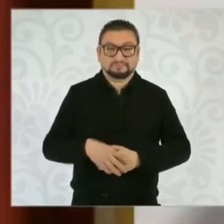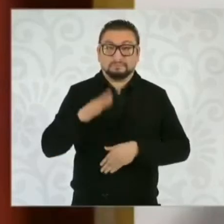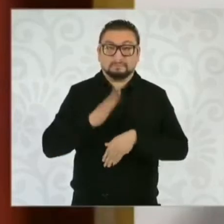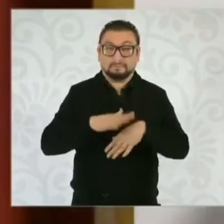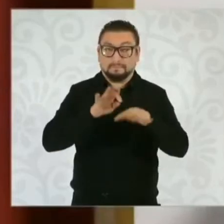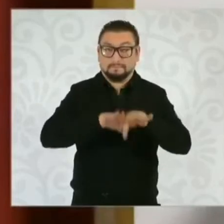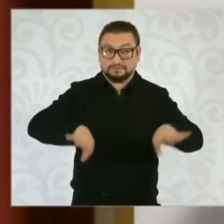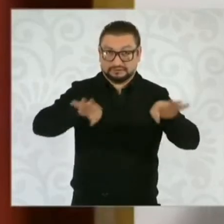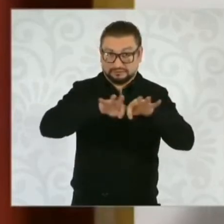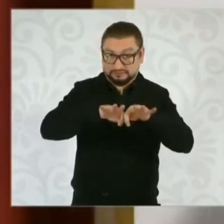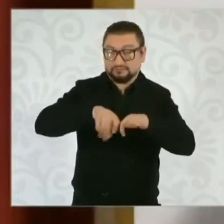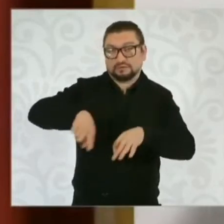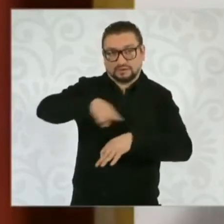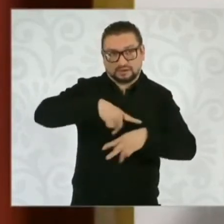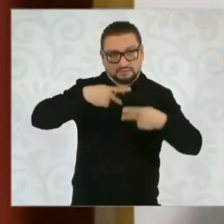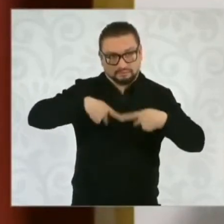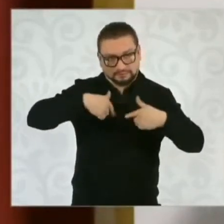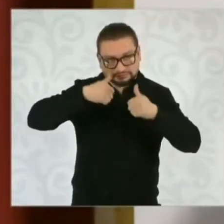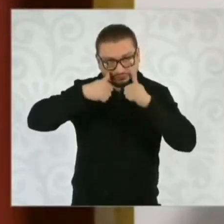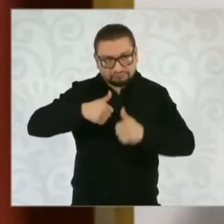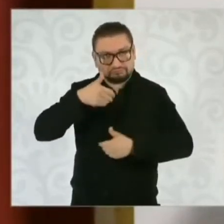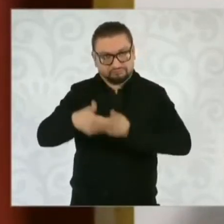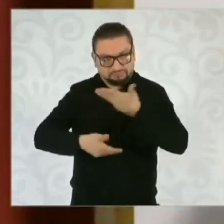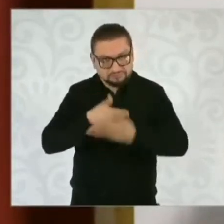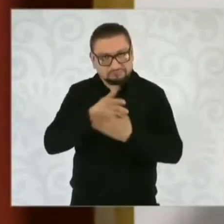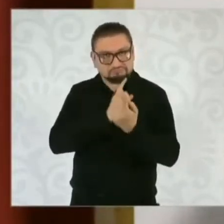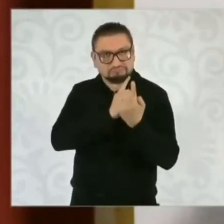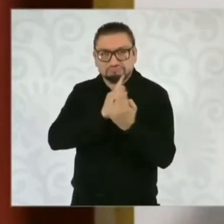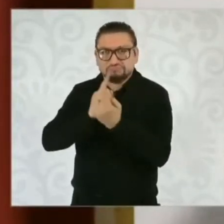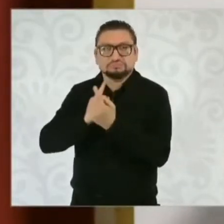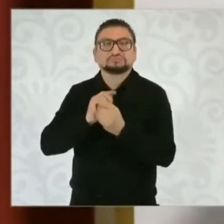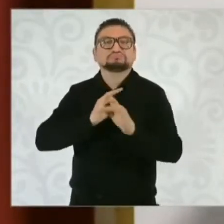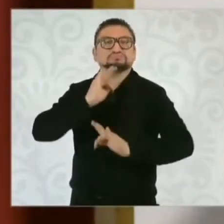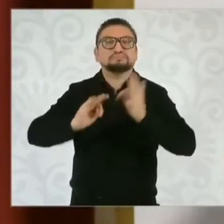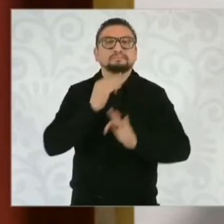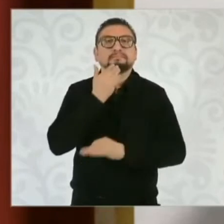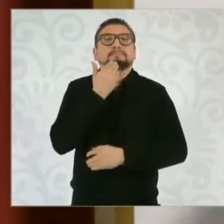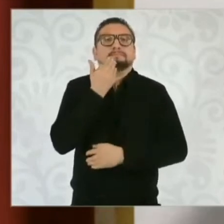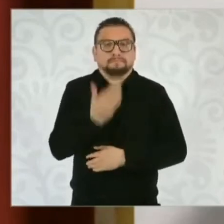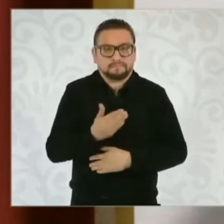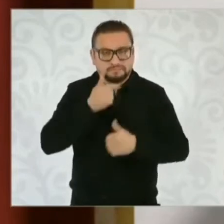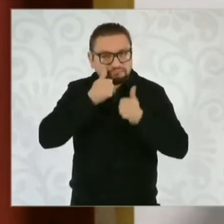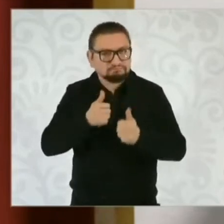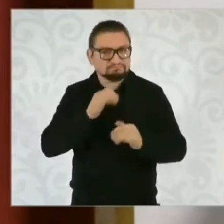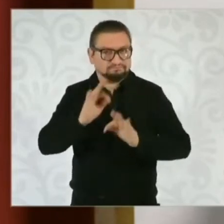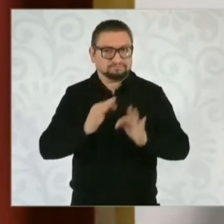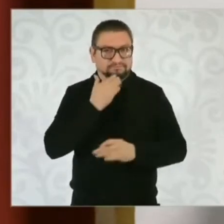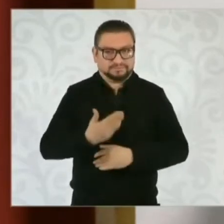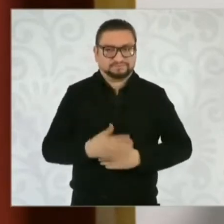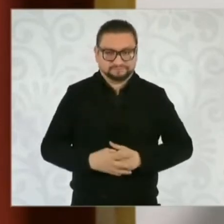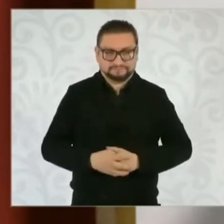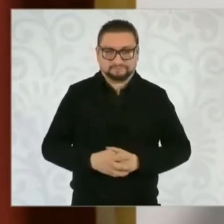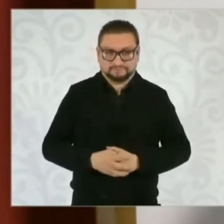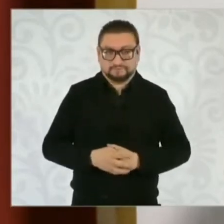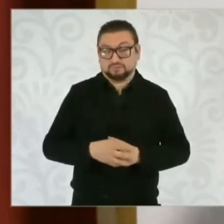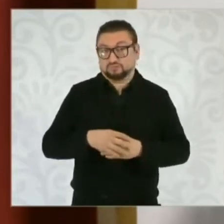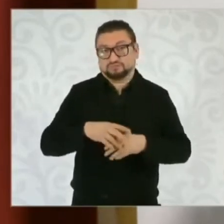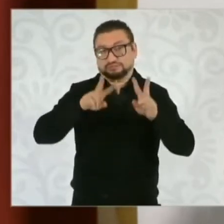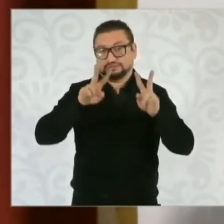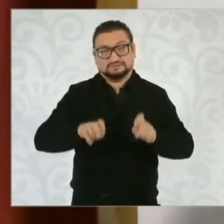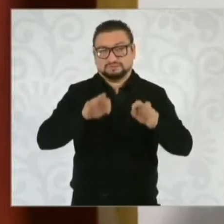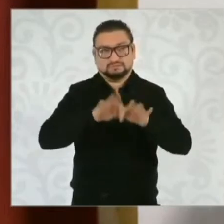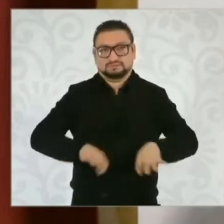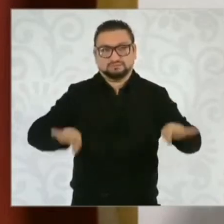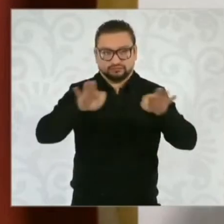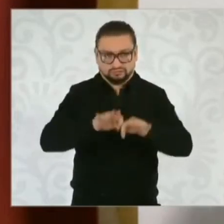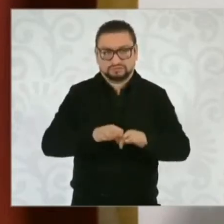a la derechohabiencia, garantizando cercanía y buen trato en la atención, que ese es un tema